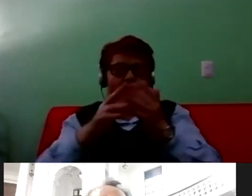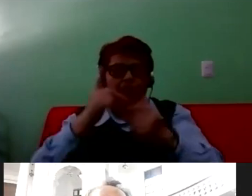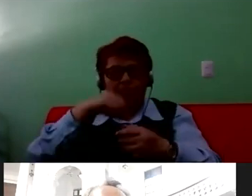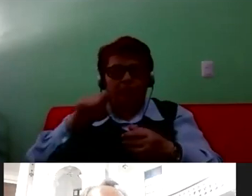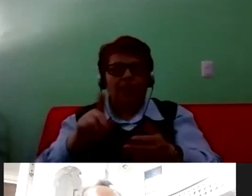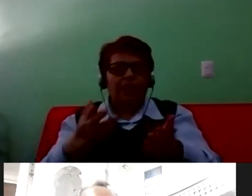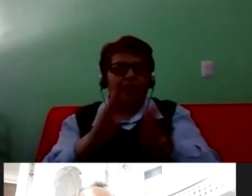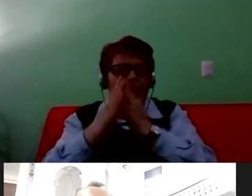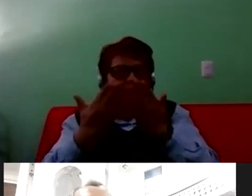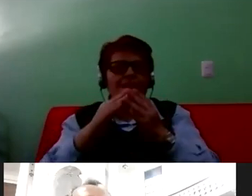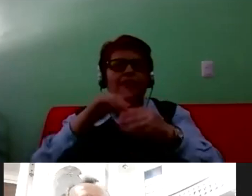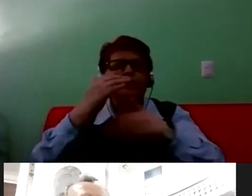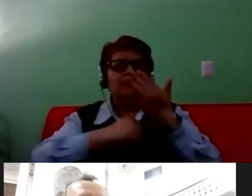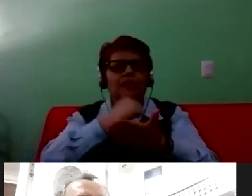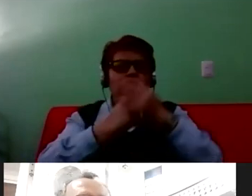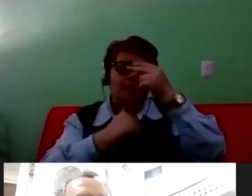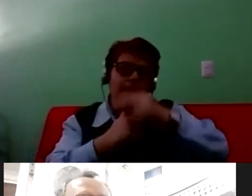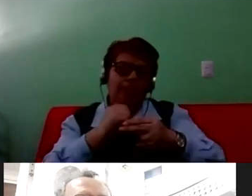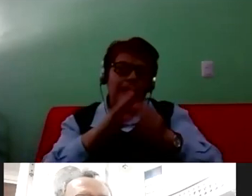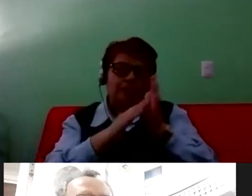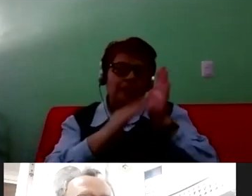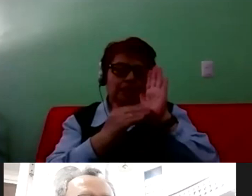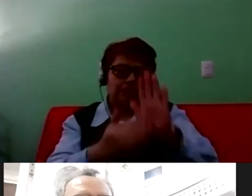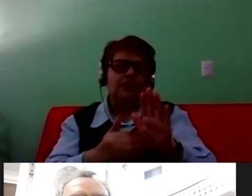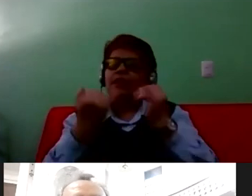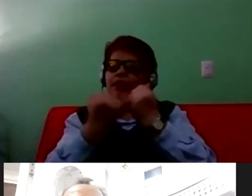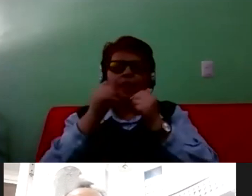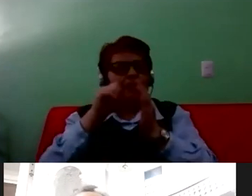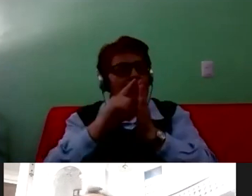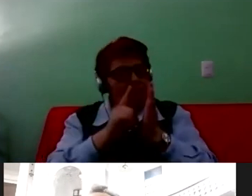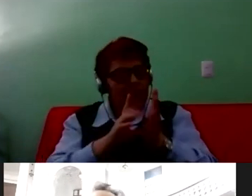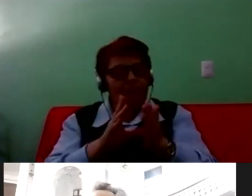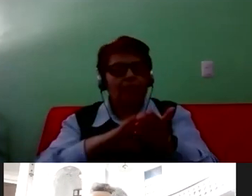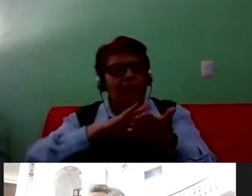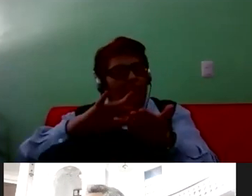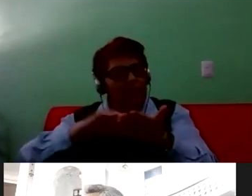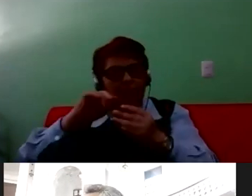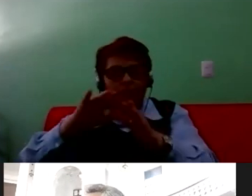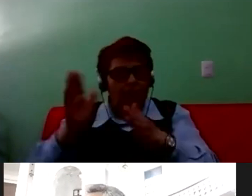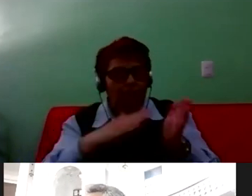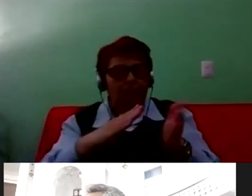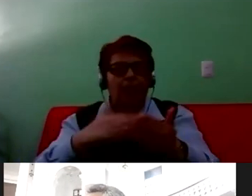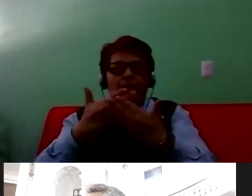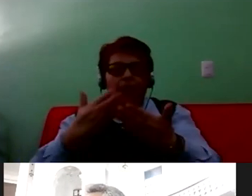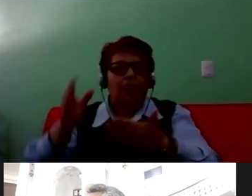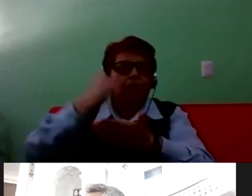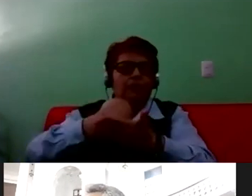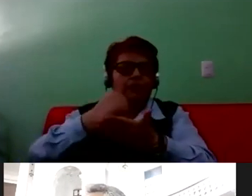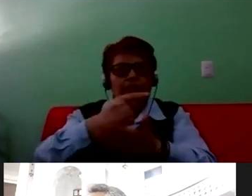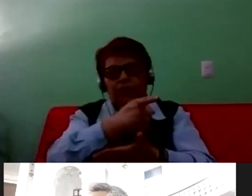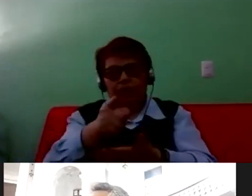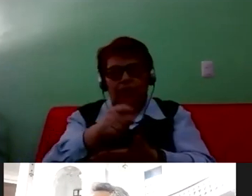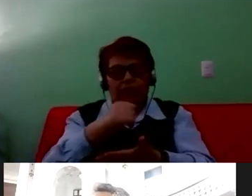Lectura y el Libro de la Ciudad de México, documento del que también se solicita obviar su lectura y proceder a su aprobación, si así